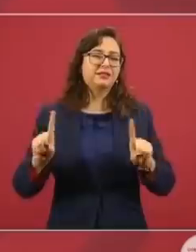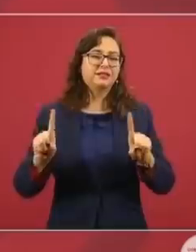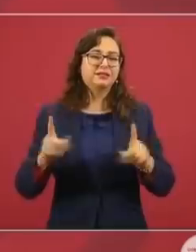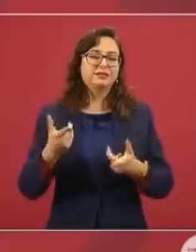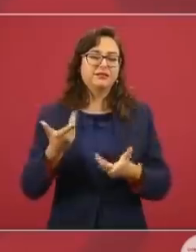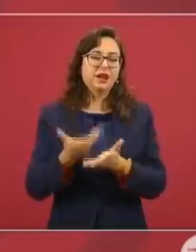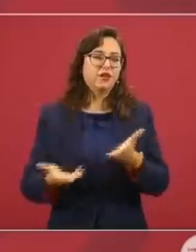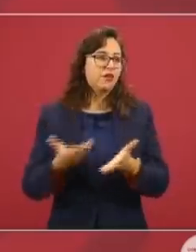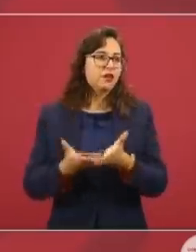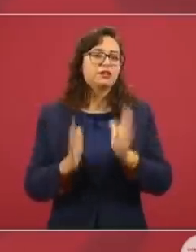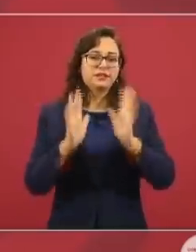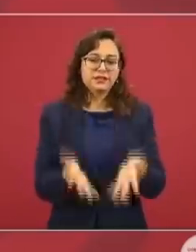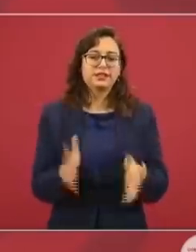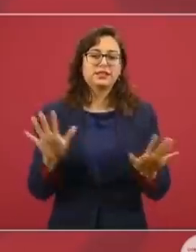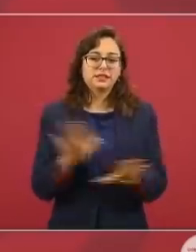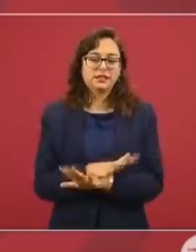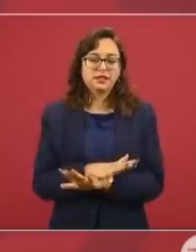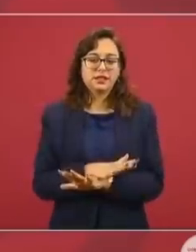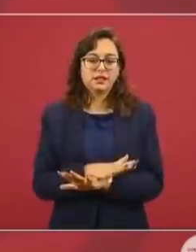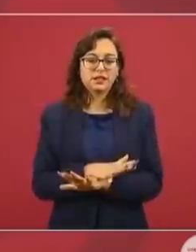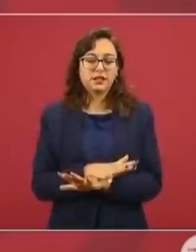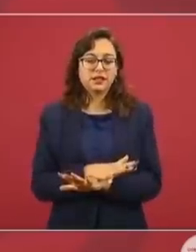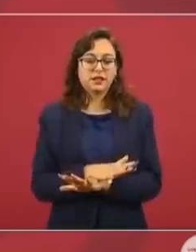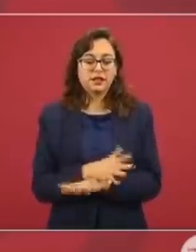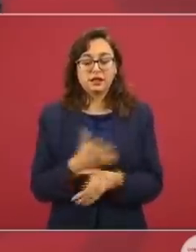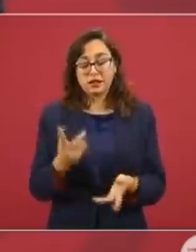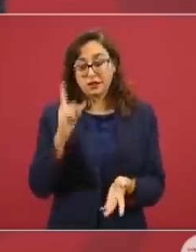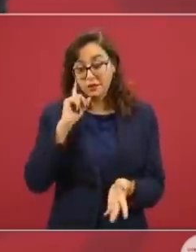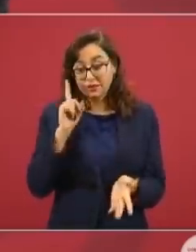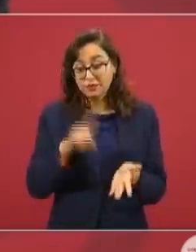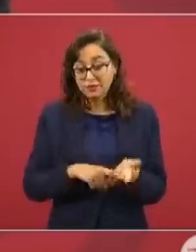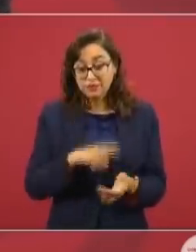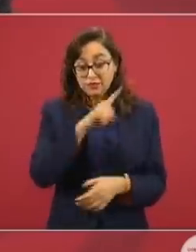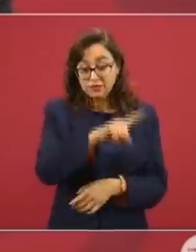Yo creo que este investigador amigo